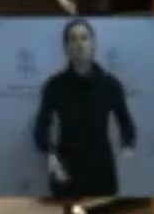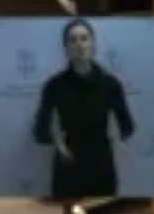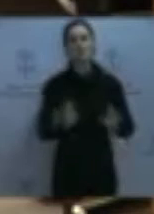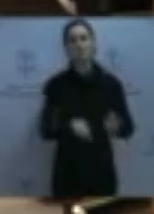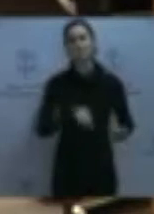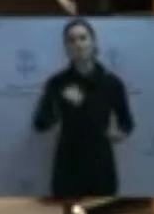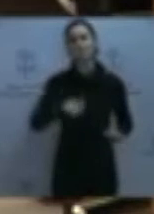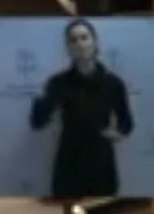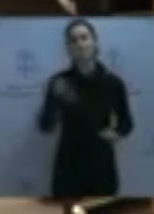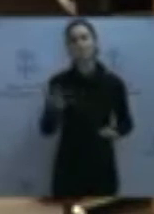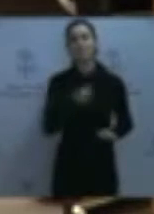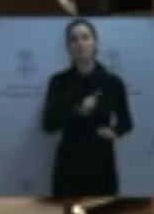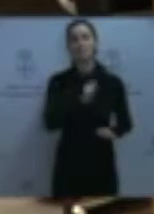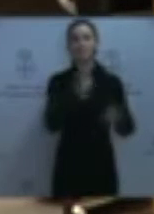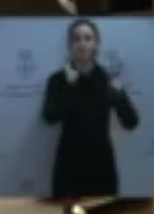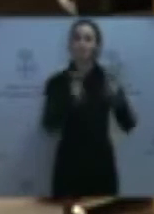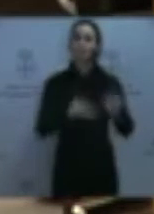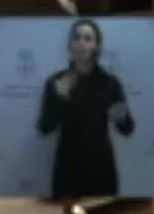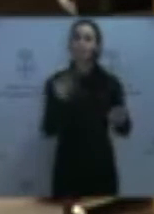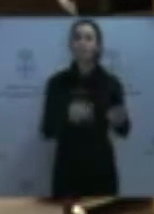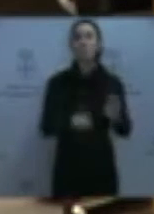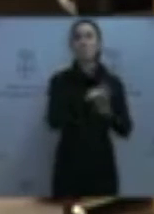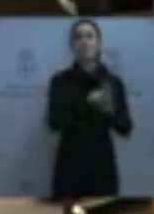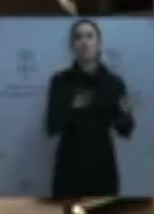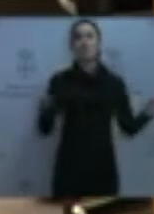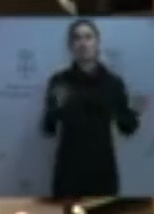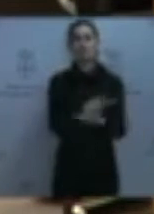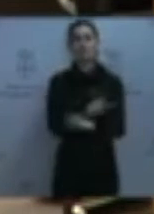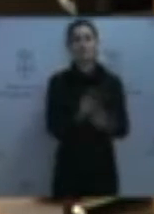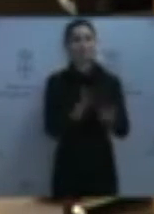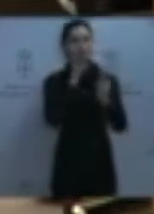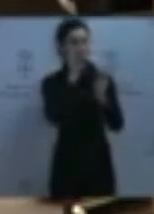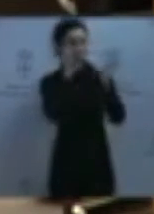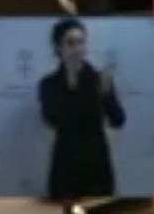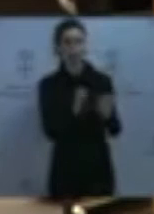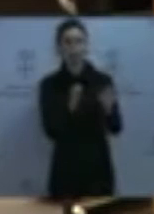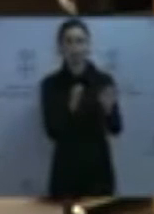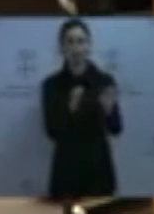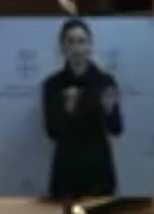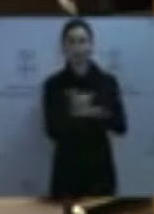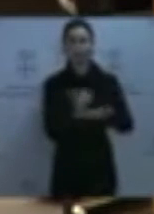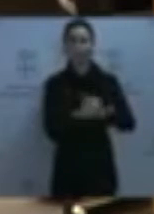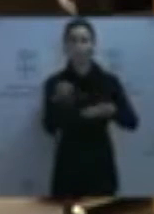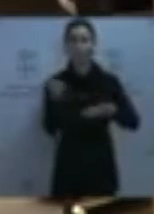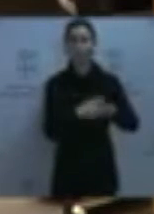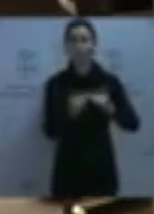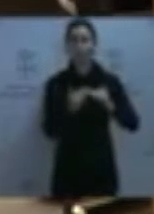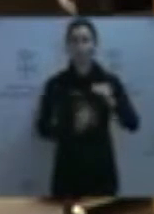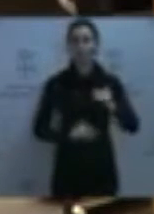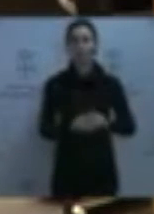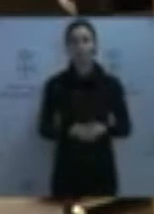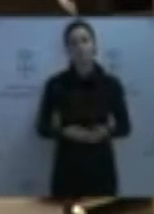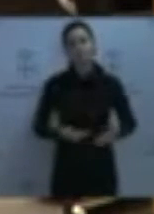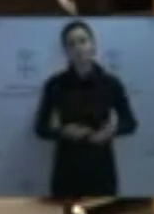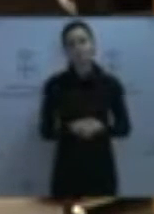del Estado, que hace compatible que aumente el número de afiliaciones de la Seguridad Social y, sin embargo, baje la recaudación. Pero